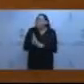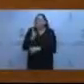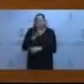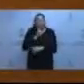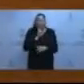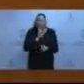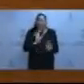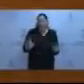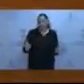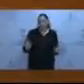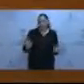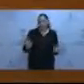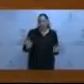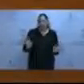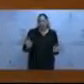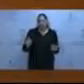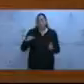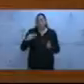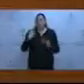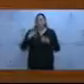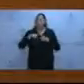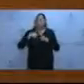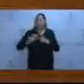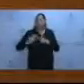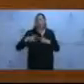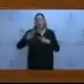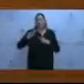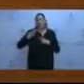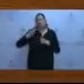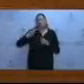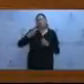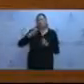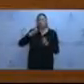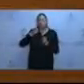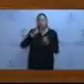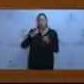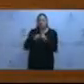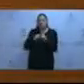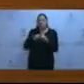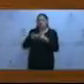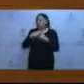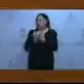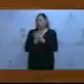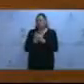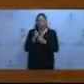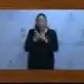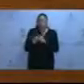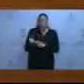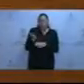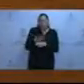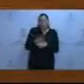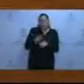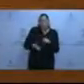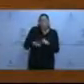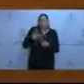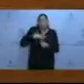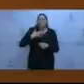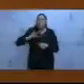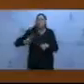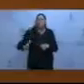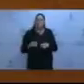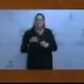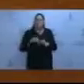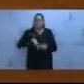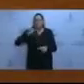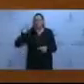y como conclusión, le estoy planteando dos cuestiones concretas. Situación del preconcurso y qué posibilidades hay de que se salga de él